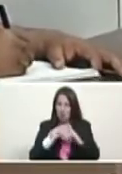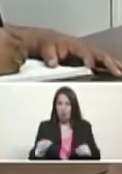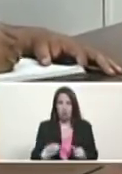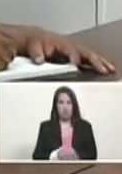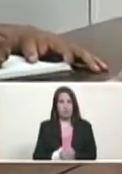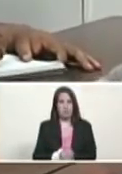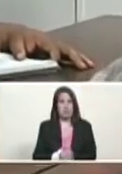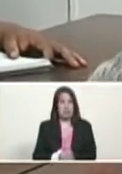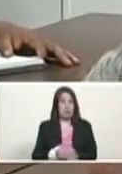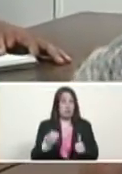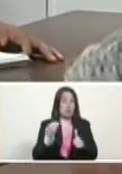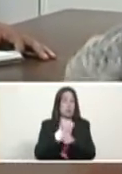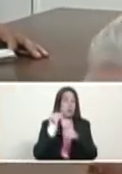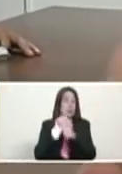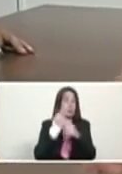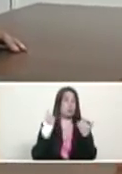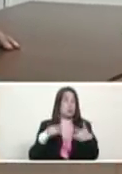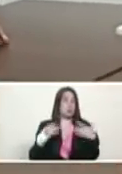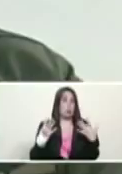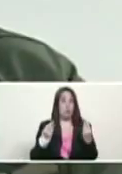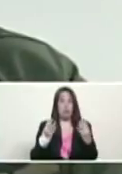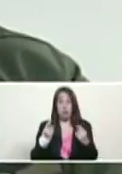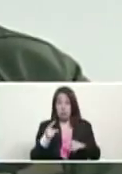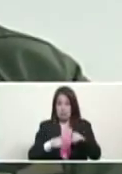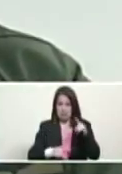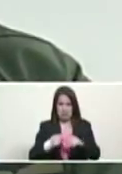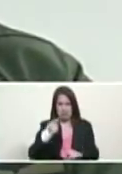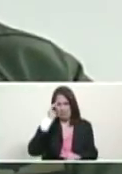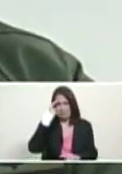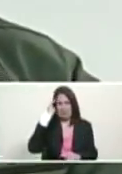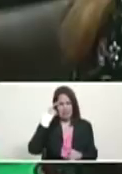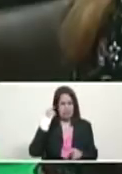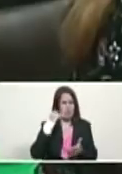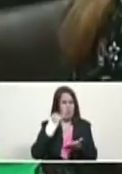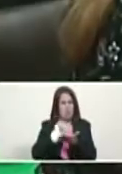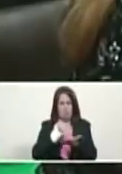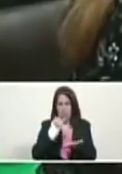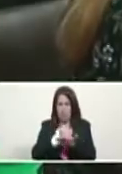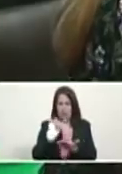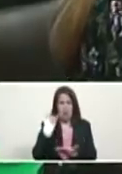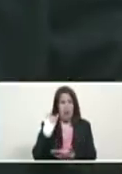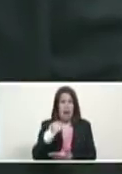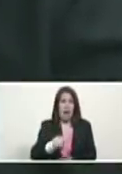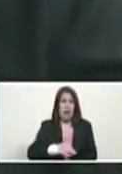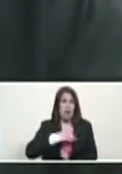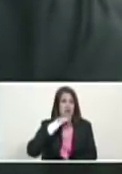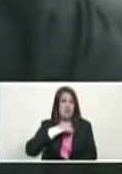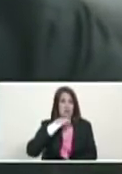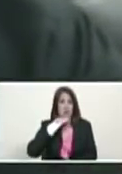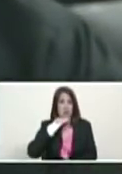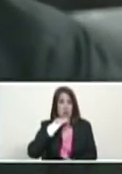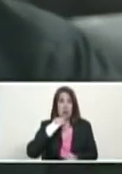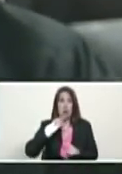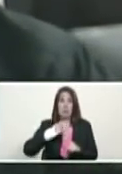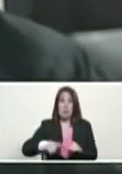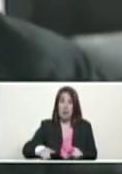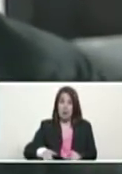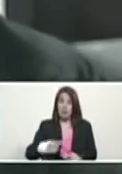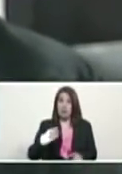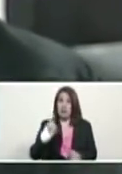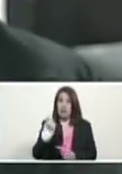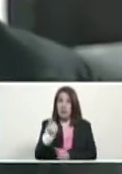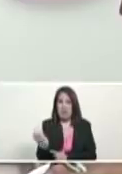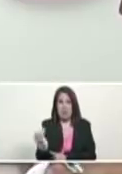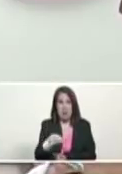Hemos descubierto muchas cosas que ya yo las conozco, las sé, tengo las pruebas en las manos, pero necesitamos terminar de